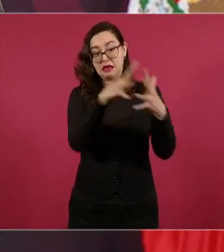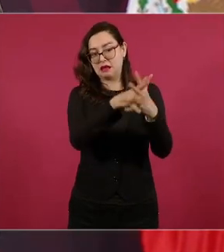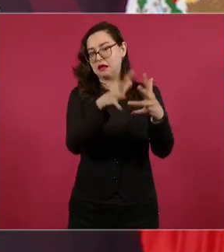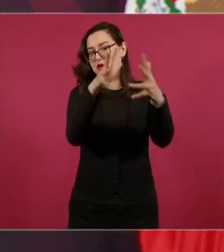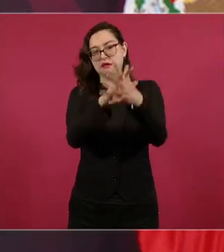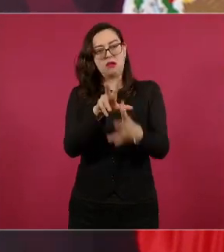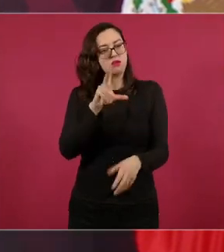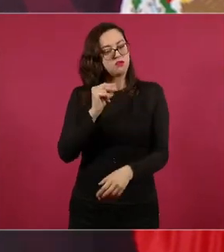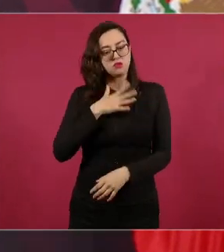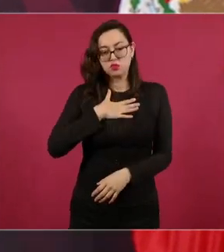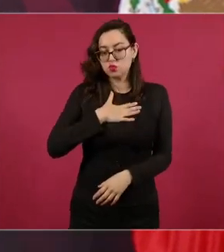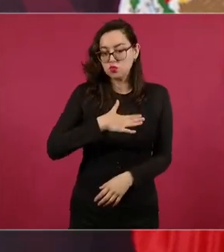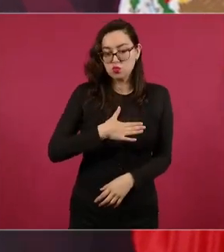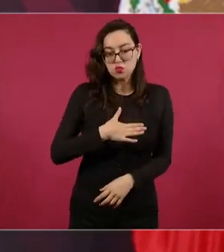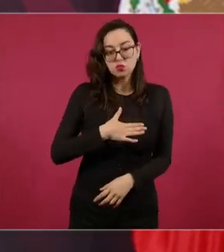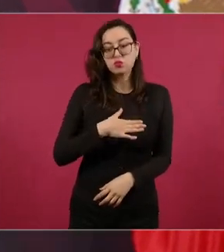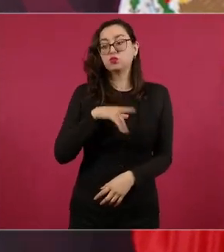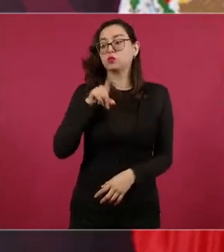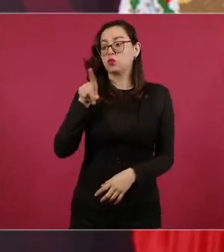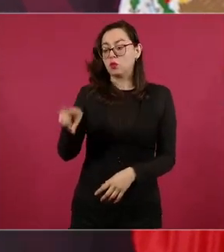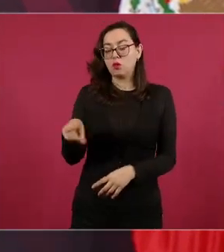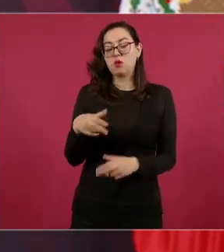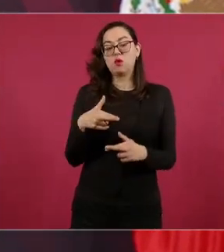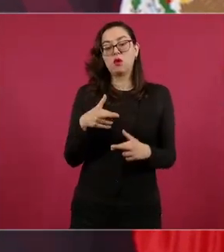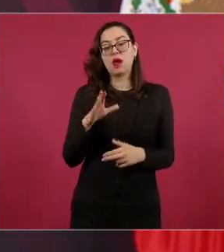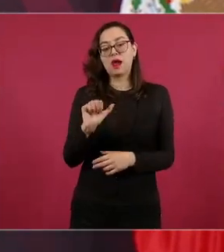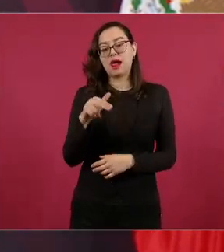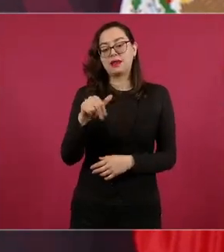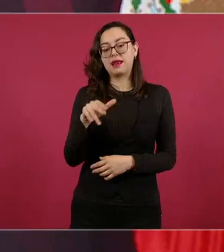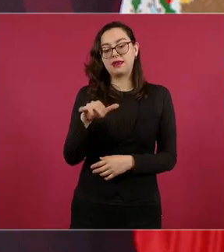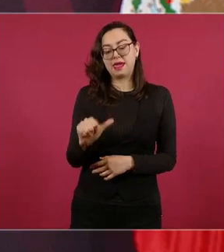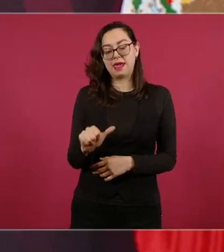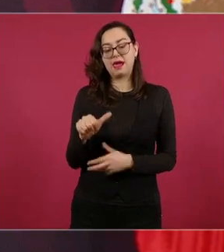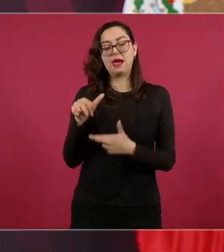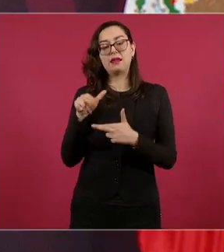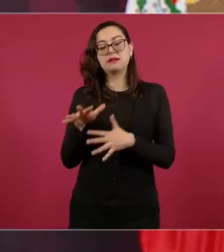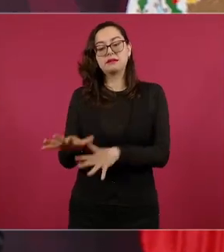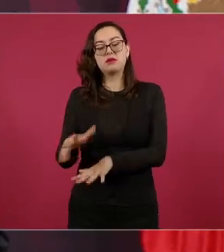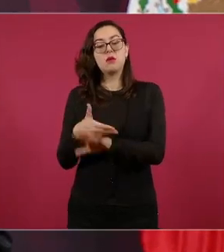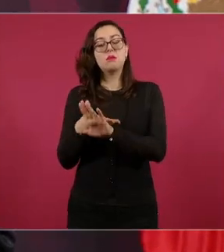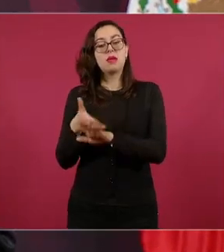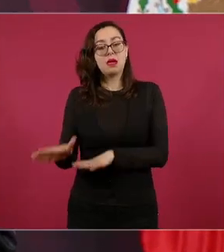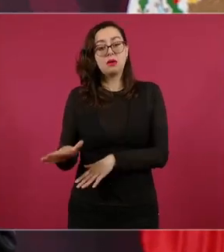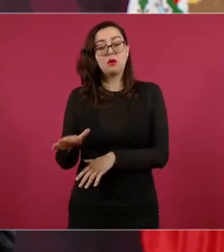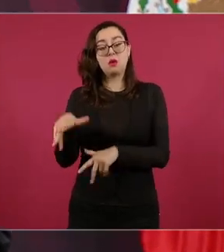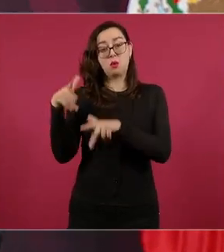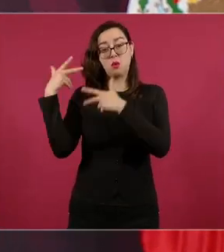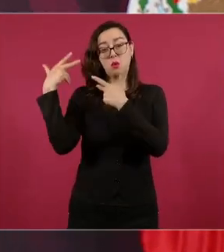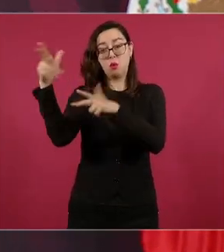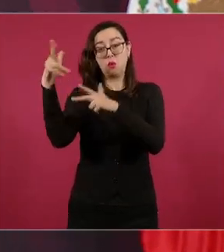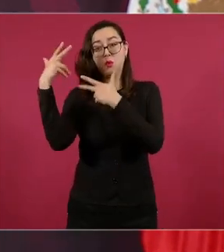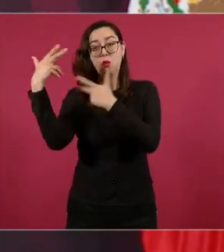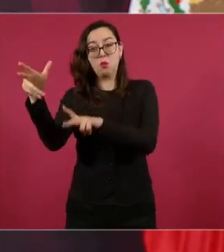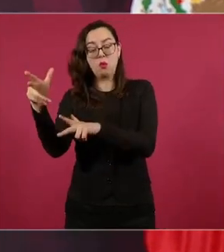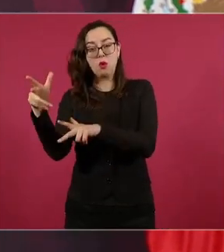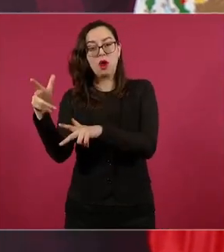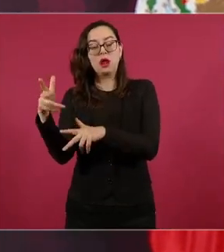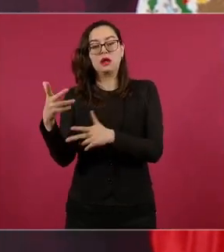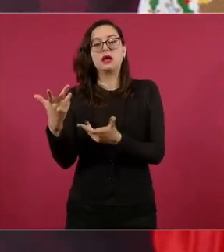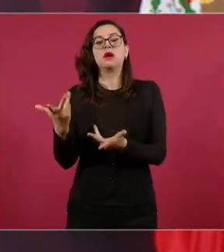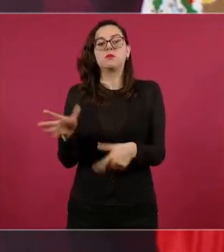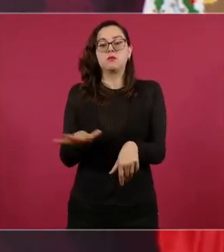huelgas de Cananea y Río Blanco tuvieron su origen porque Porfirio Díaz recibía apoyo de los